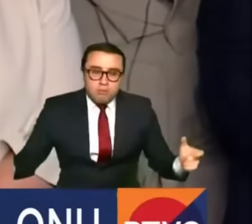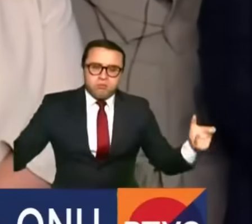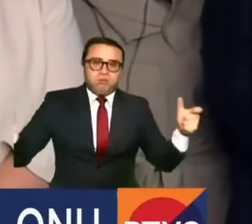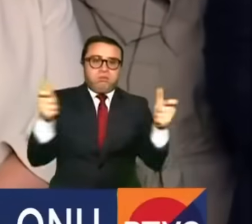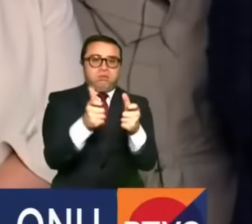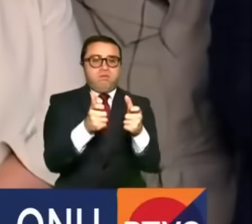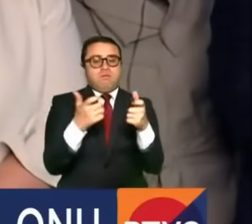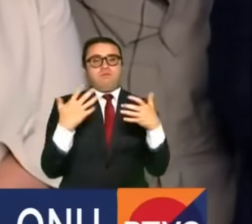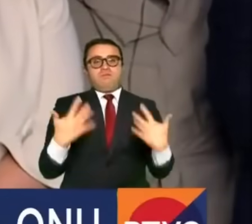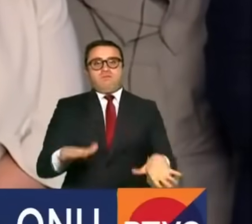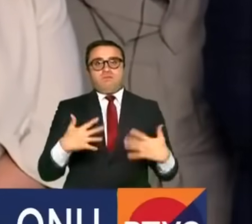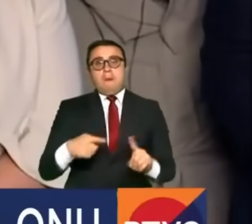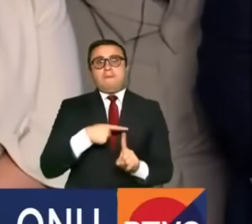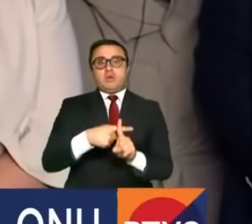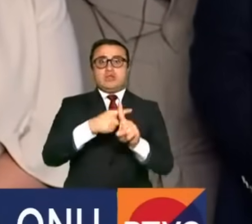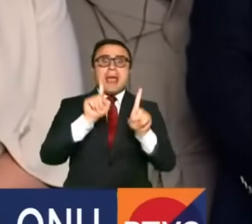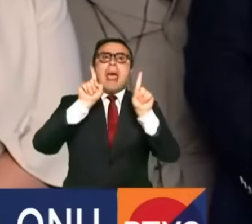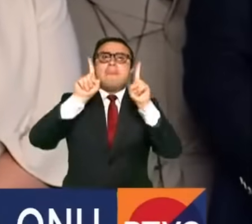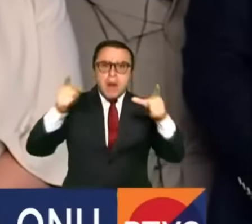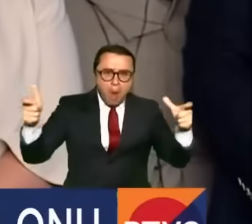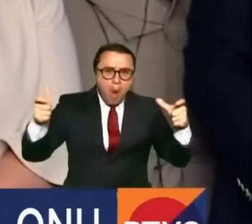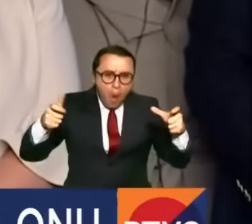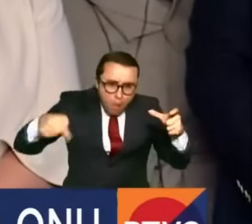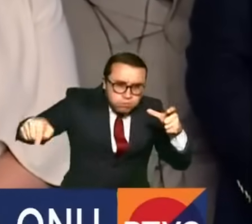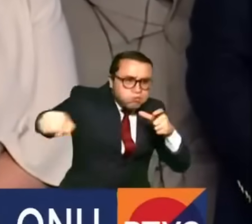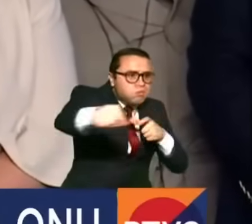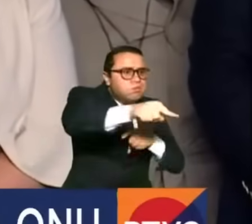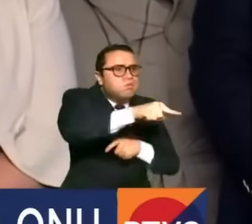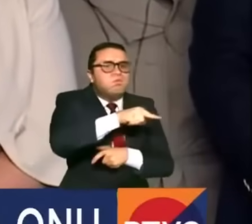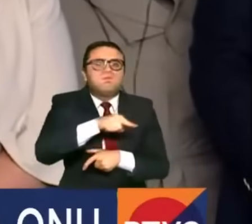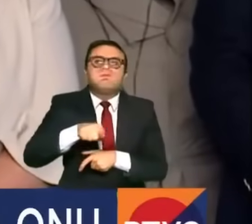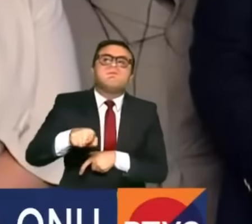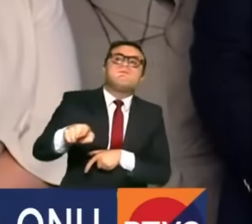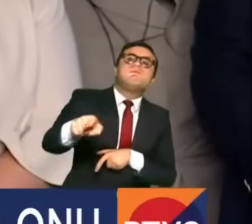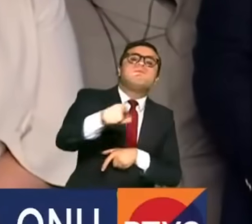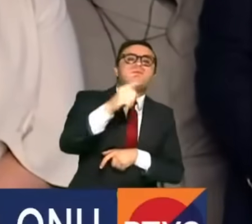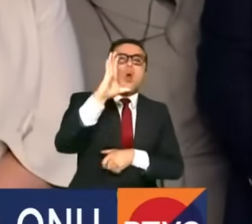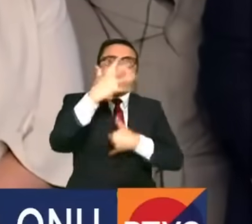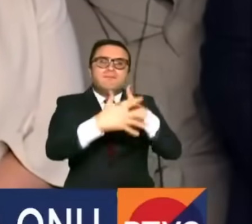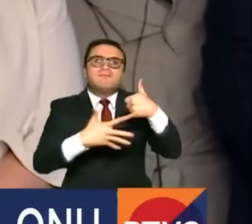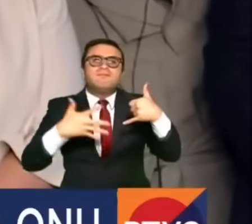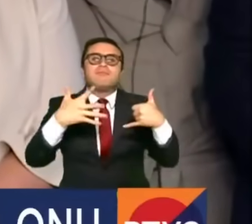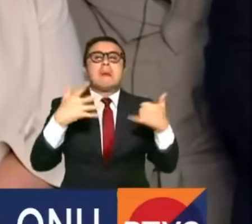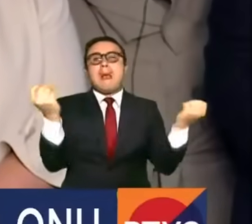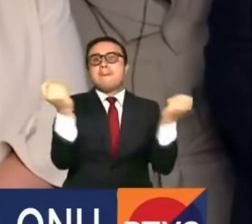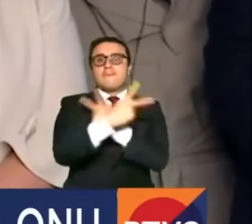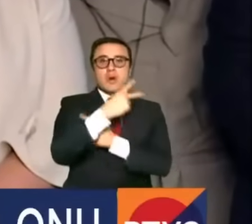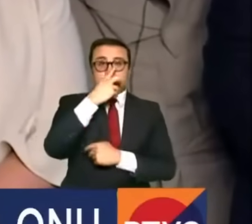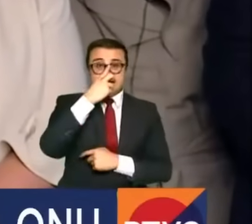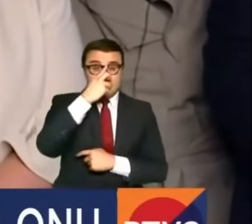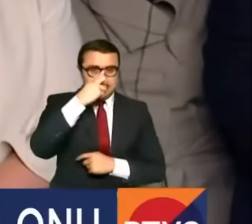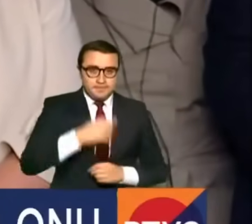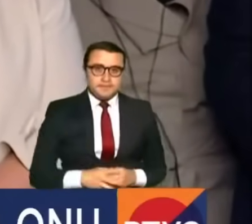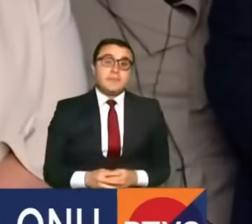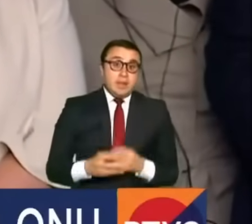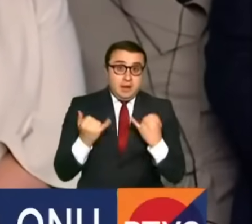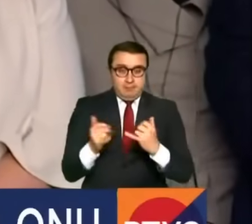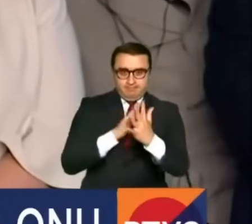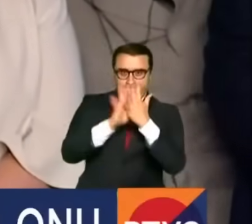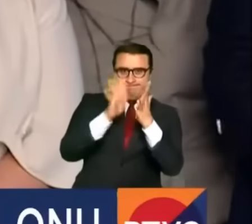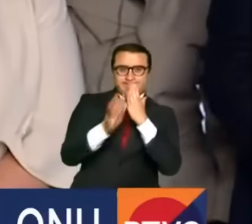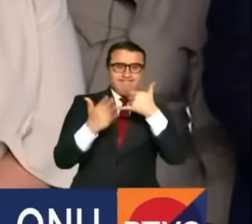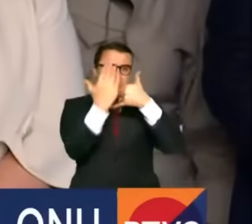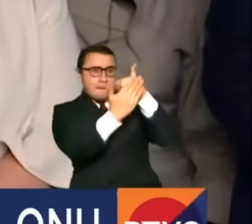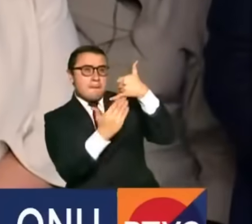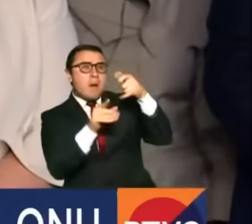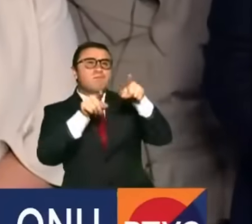Pero aún estamos en una violencia. Y entonces, para entender esta que vivimos en varias regiones